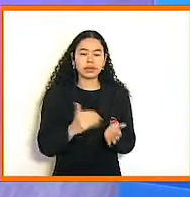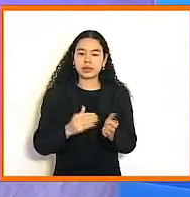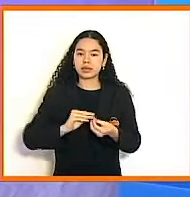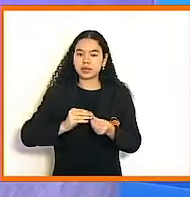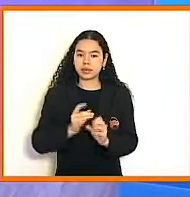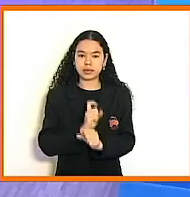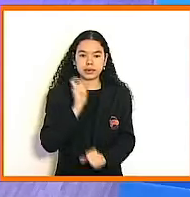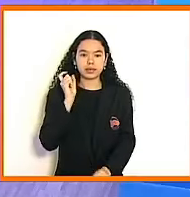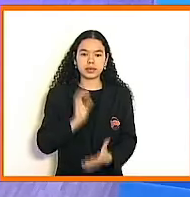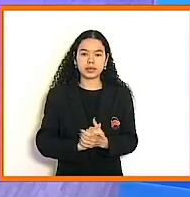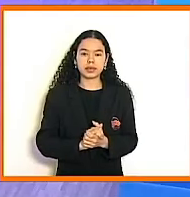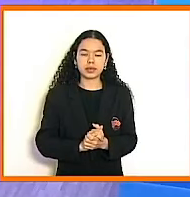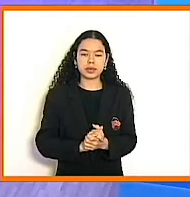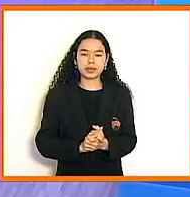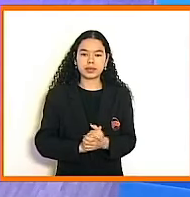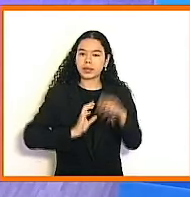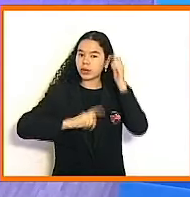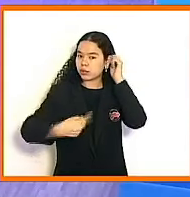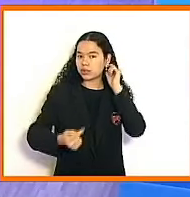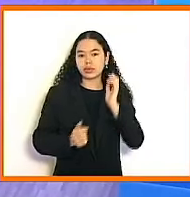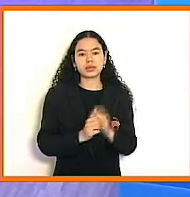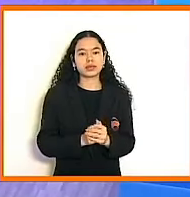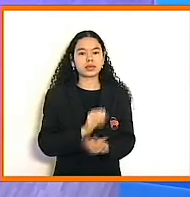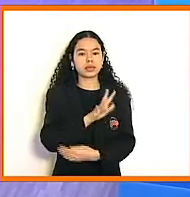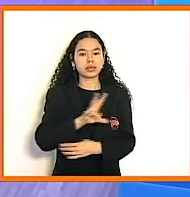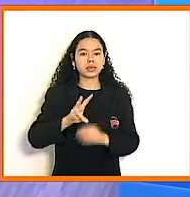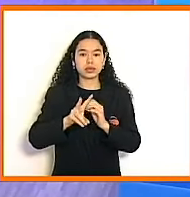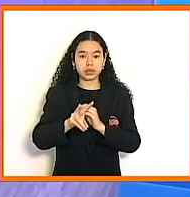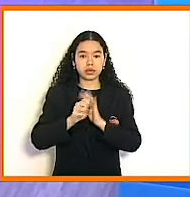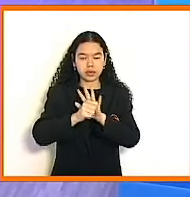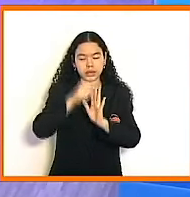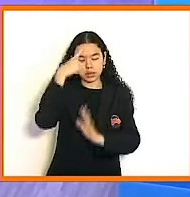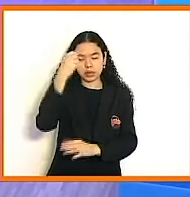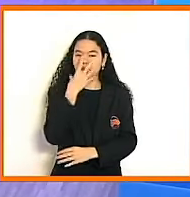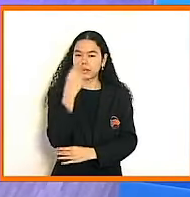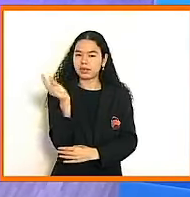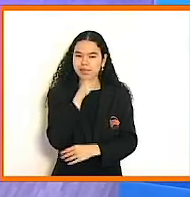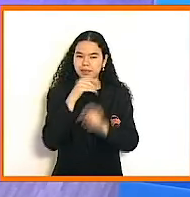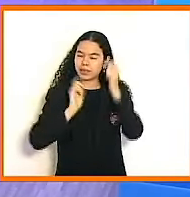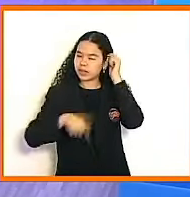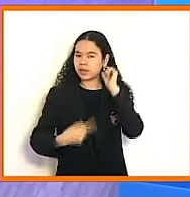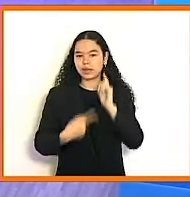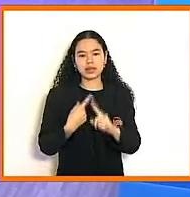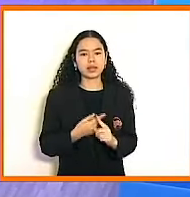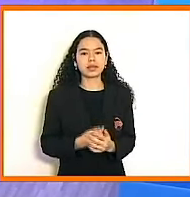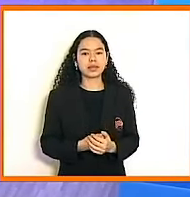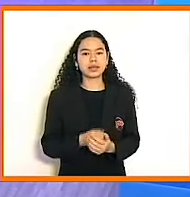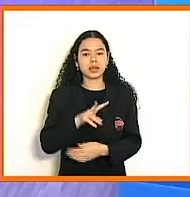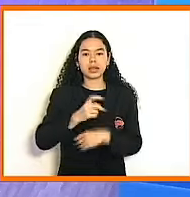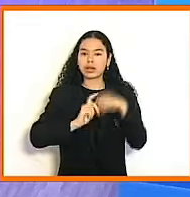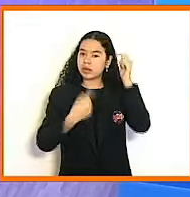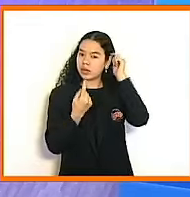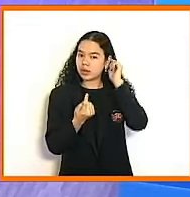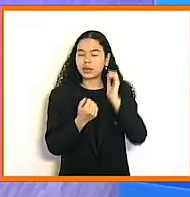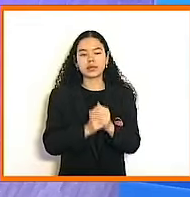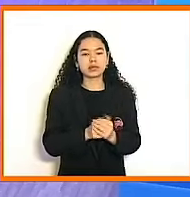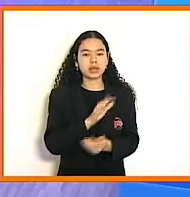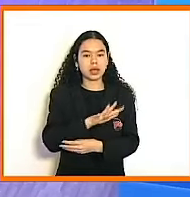gusto reitero tus números ganadores. Para diaria 52 con su símbolo de sueño zorrillo. Para multi X2X para más